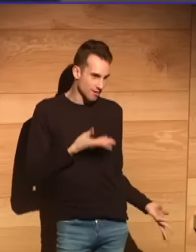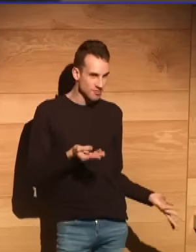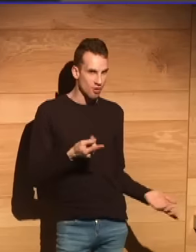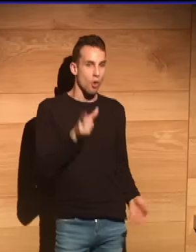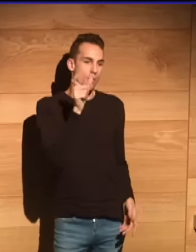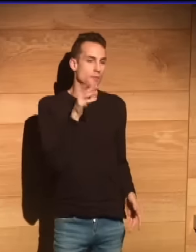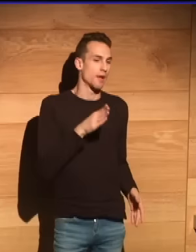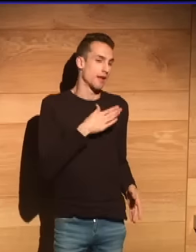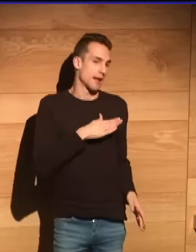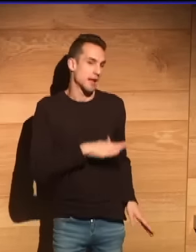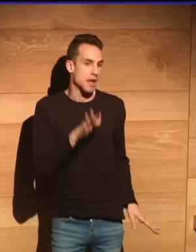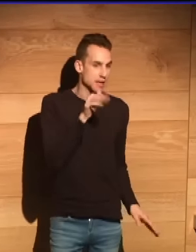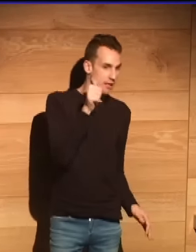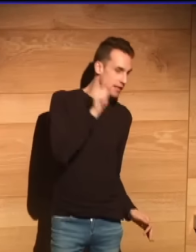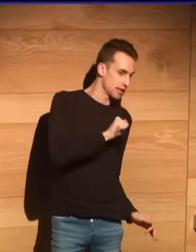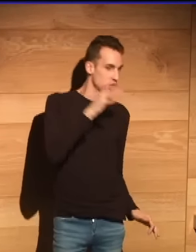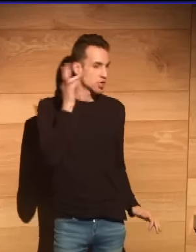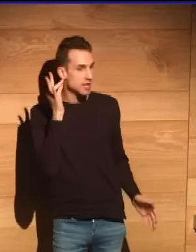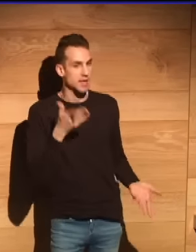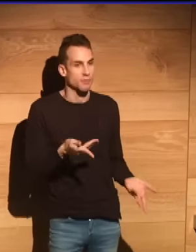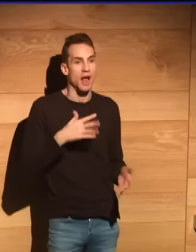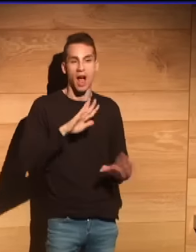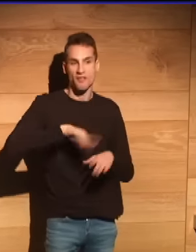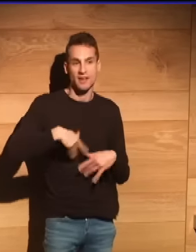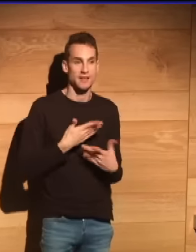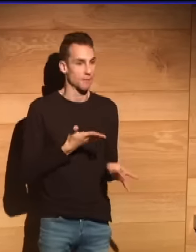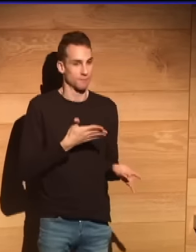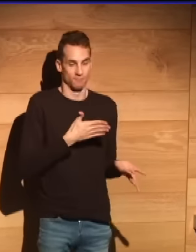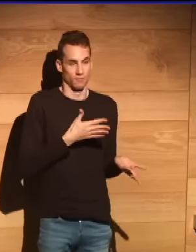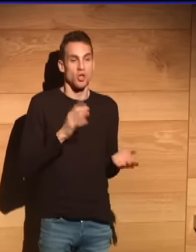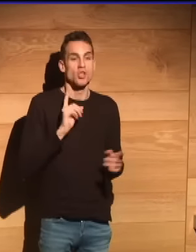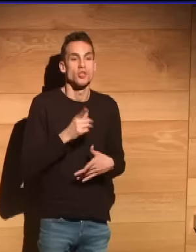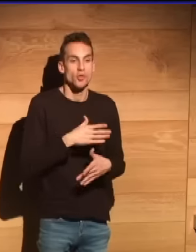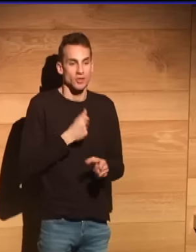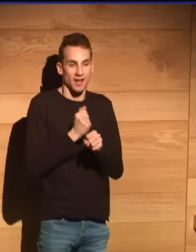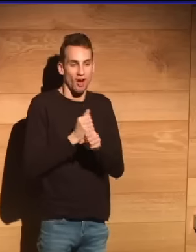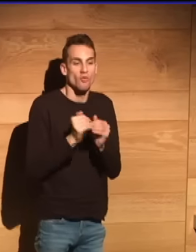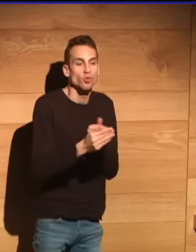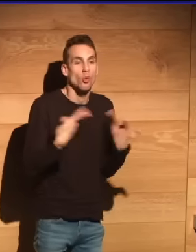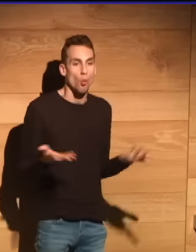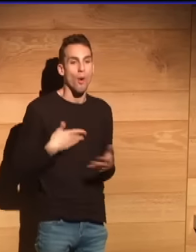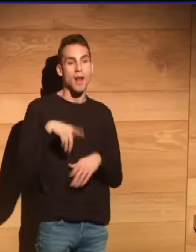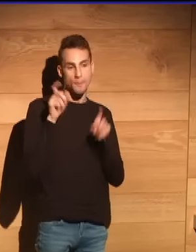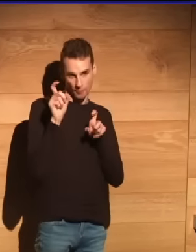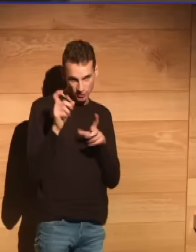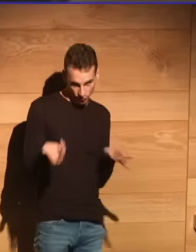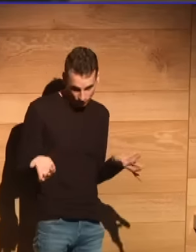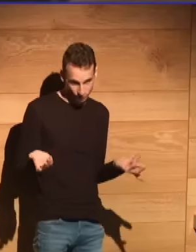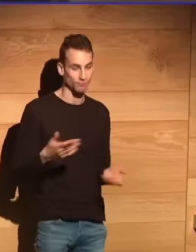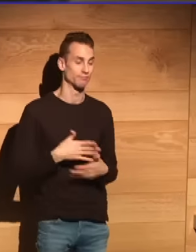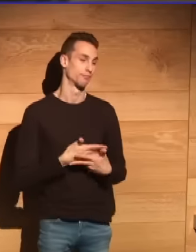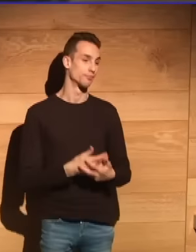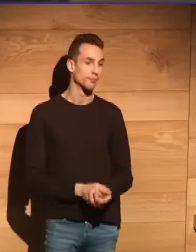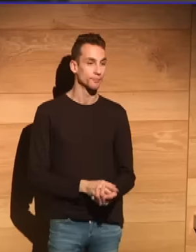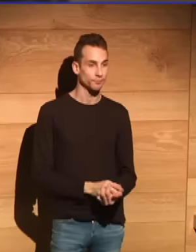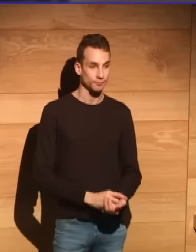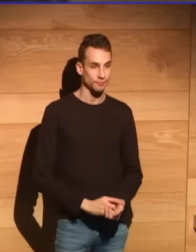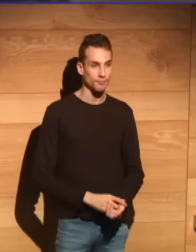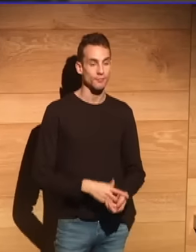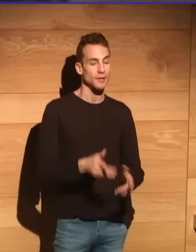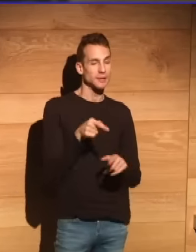¿no? Y hoy en día son las profesiones más valoradas, ¿no? Tanto los lingüistas como los matemáticos. Absolutamente. Y antes